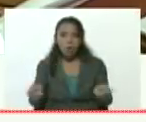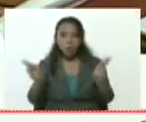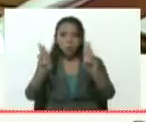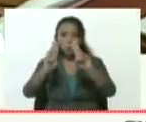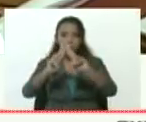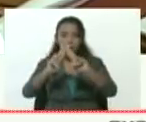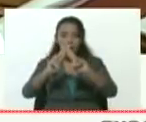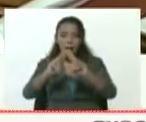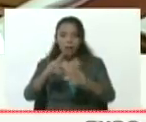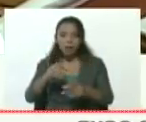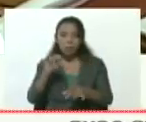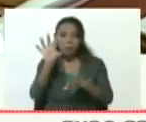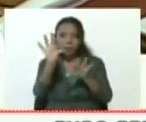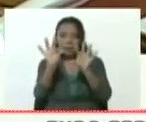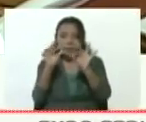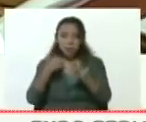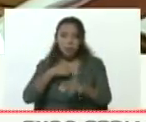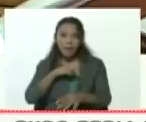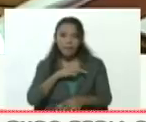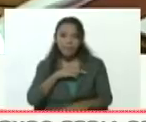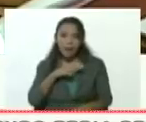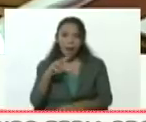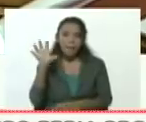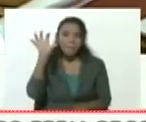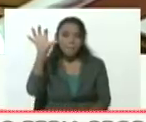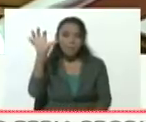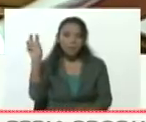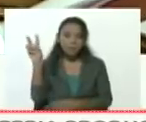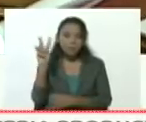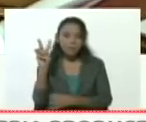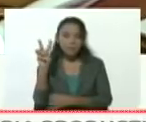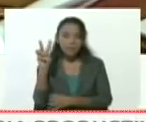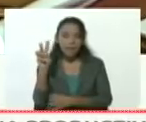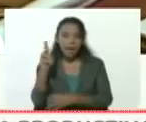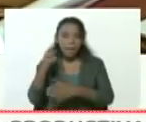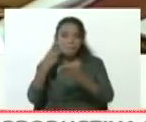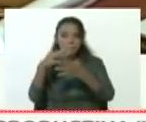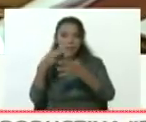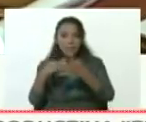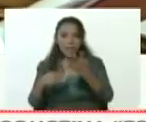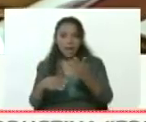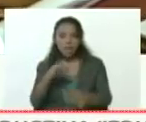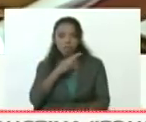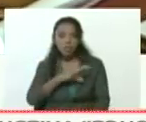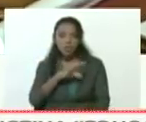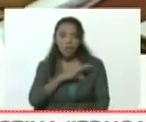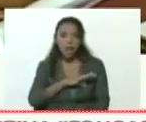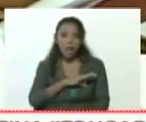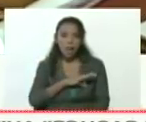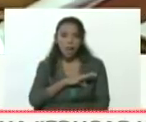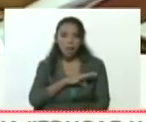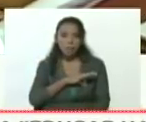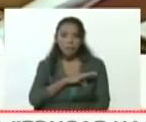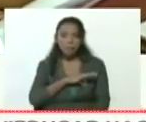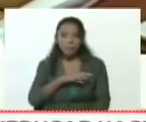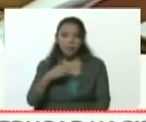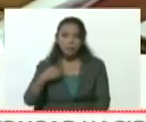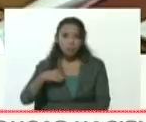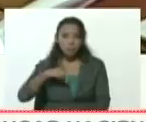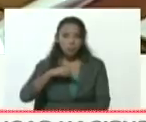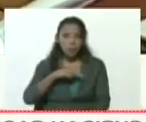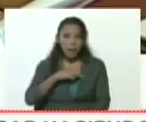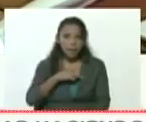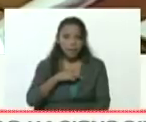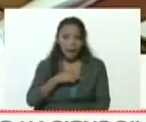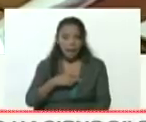nuestra patria por su significación en materia social. Considerando que este logro demuestra eficiencia